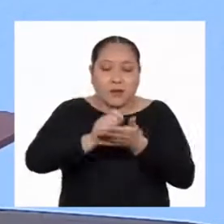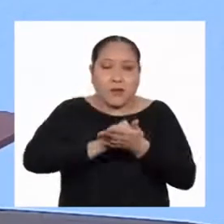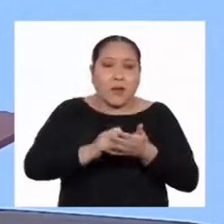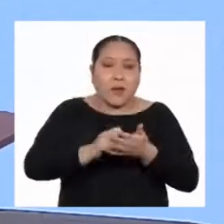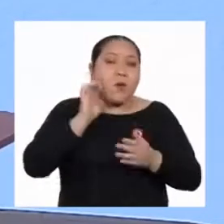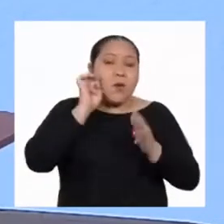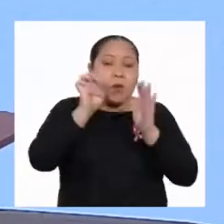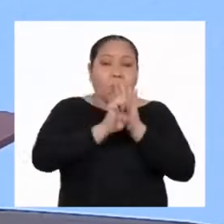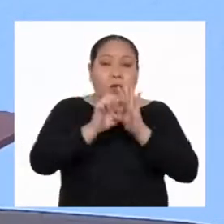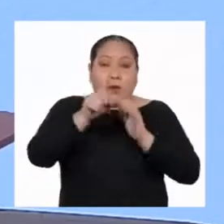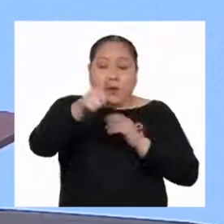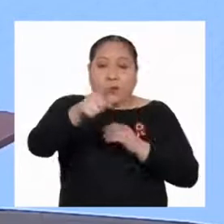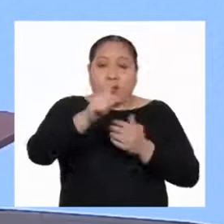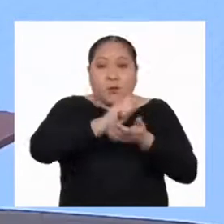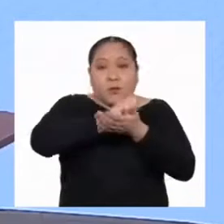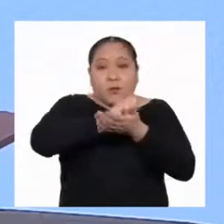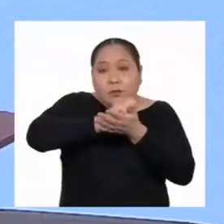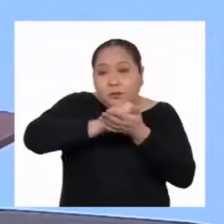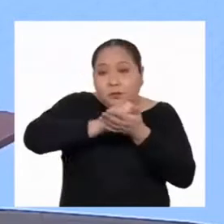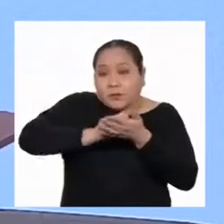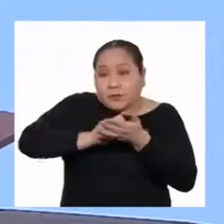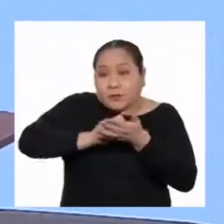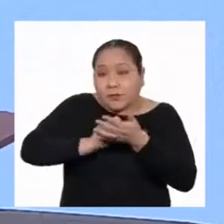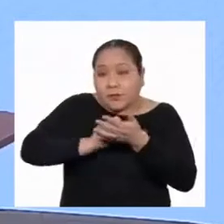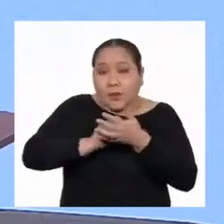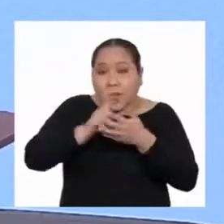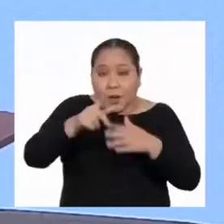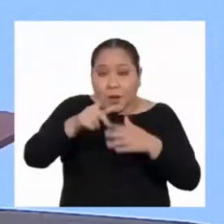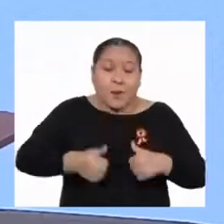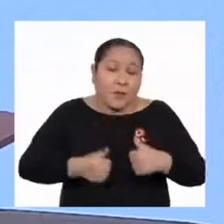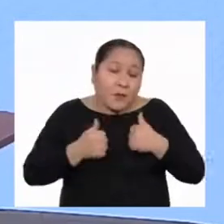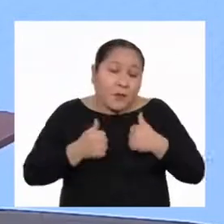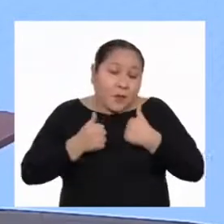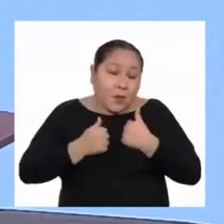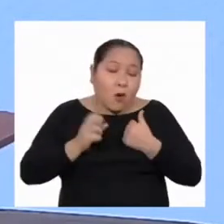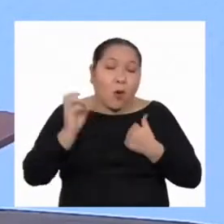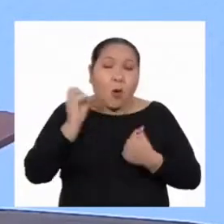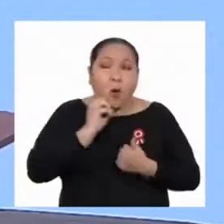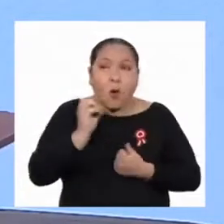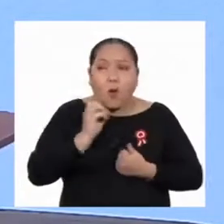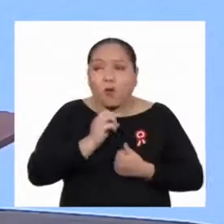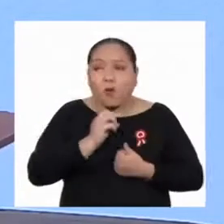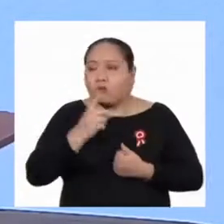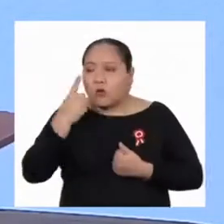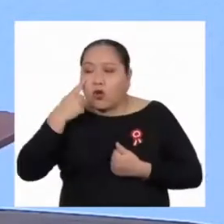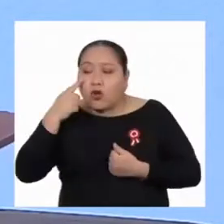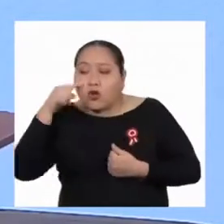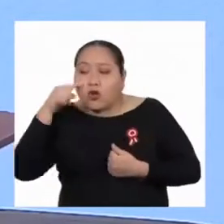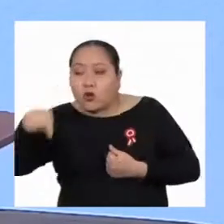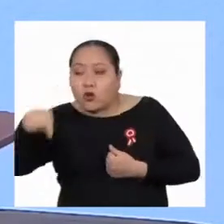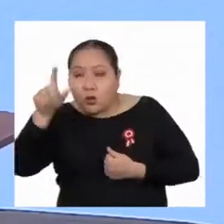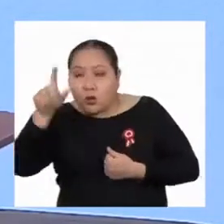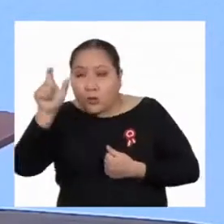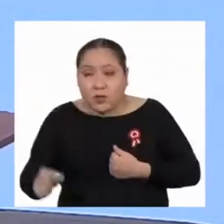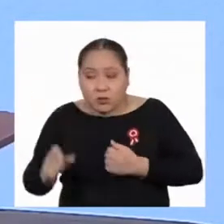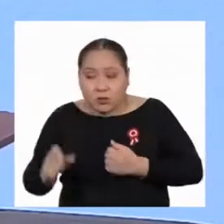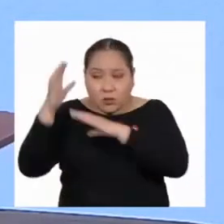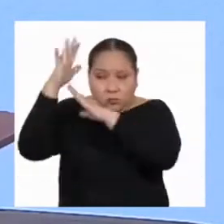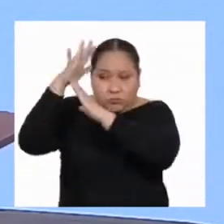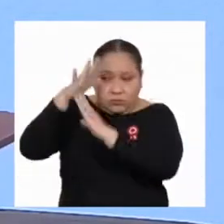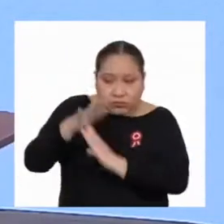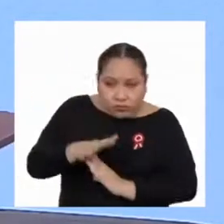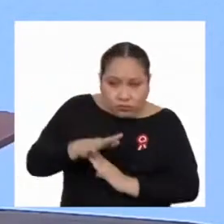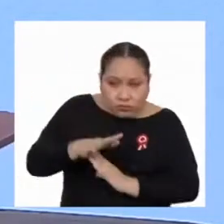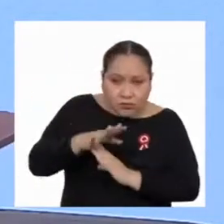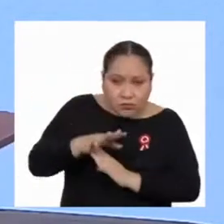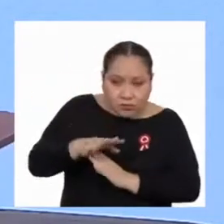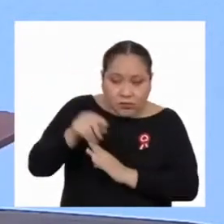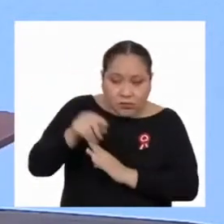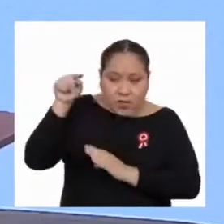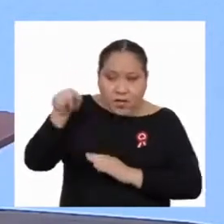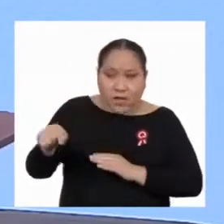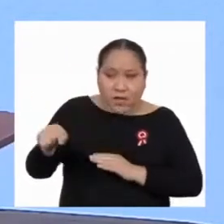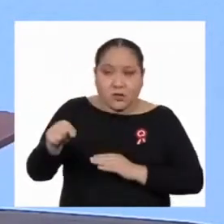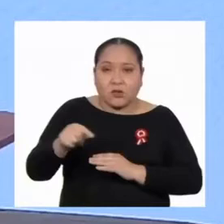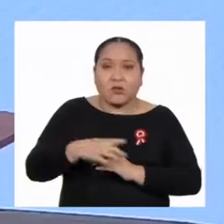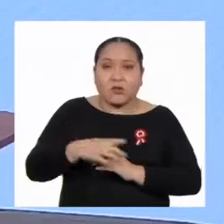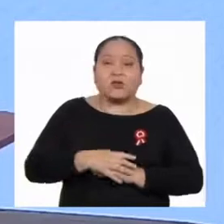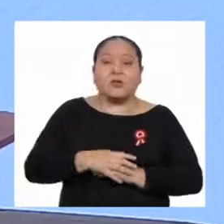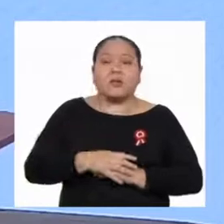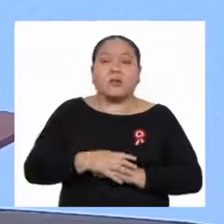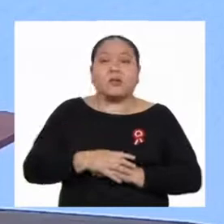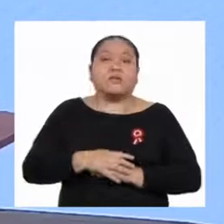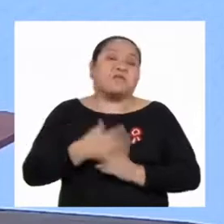es que tú has vivido o conoces a alguien que le haya sucedido una situación de